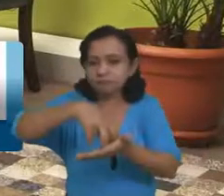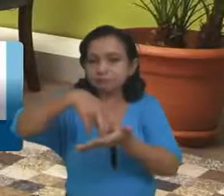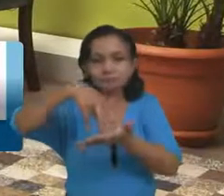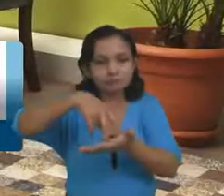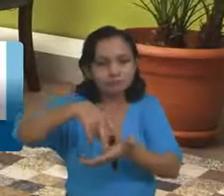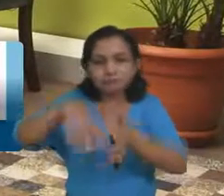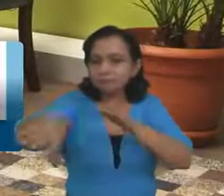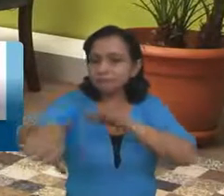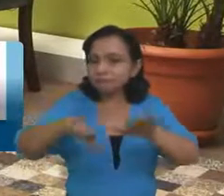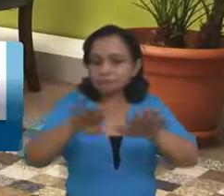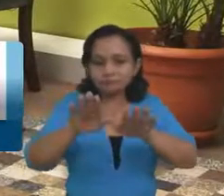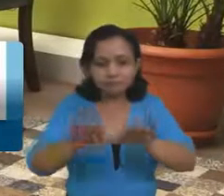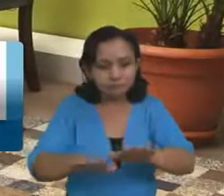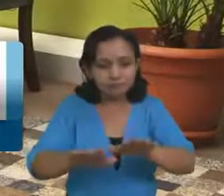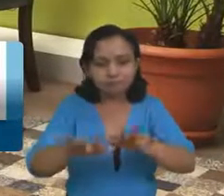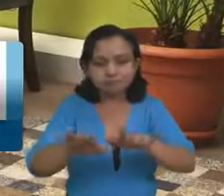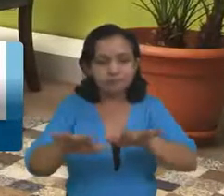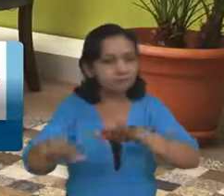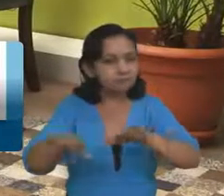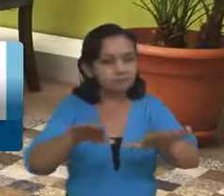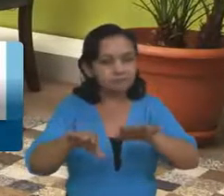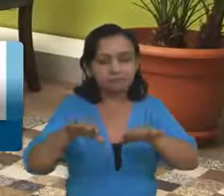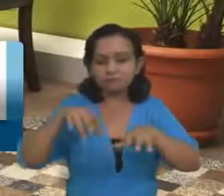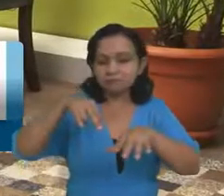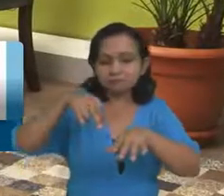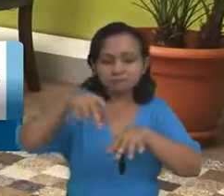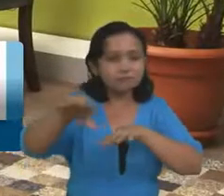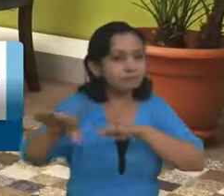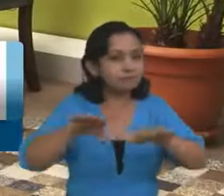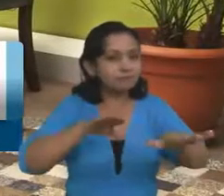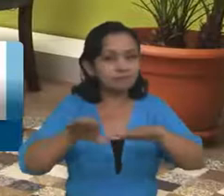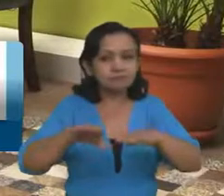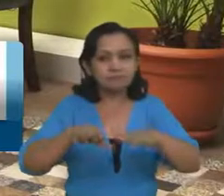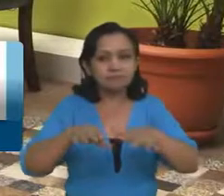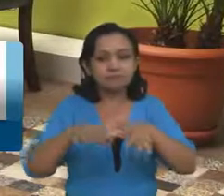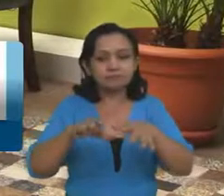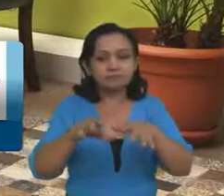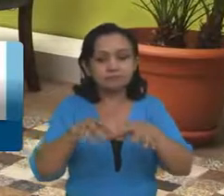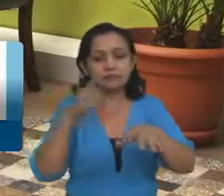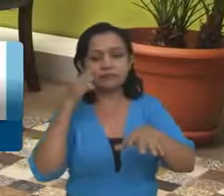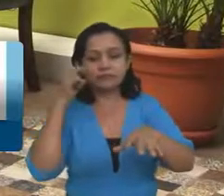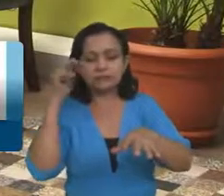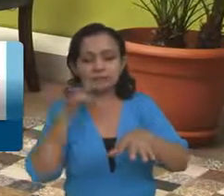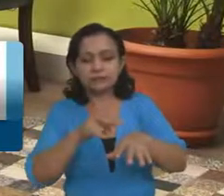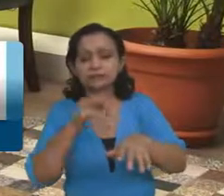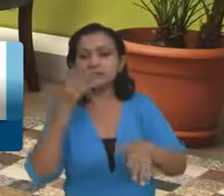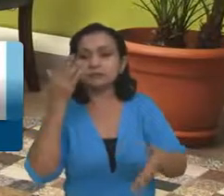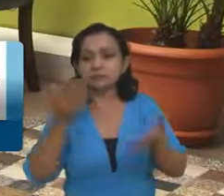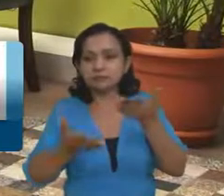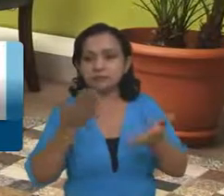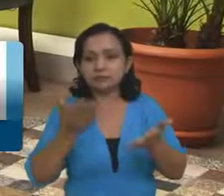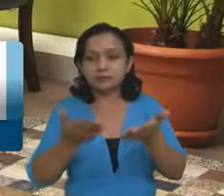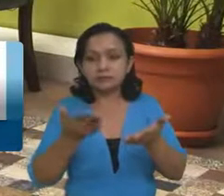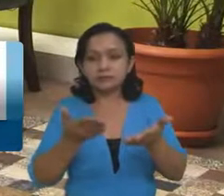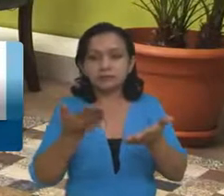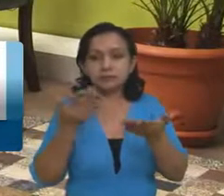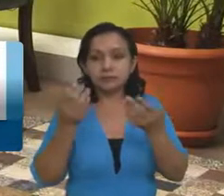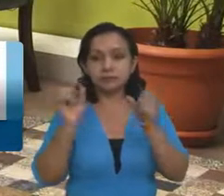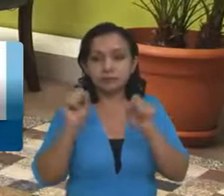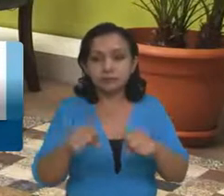poner el pie. No puede apoyar, no puede caminar. Está la deformidad. Incluso pueden